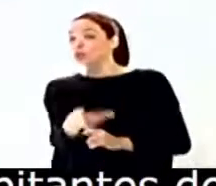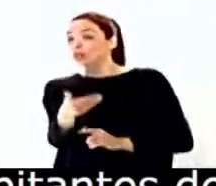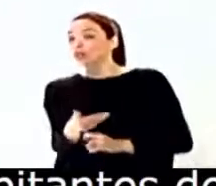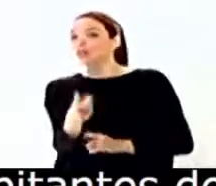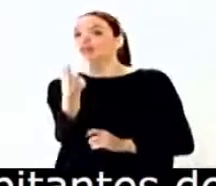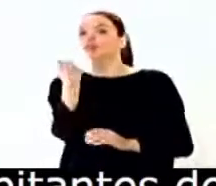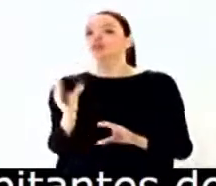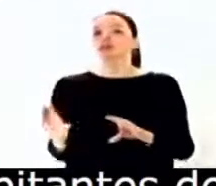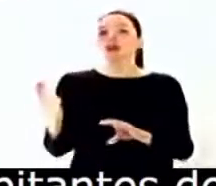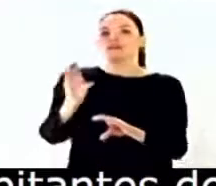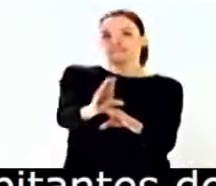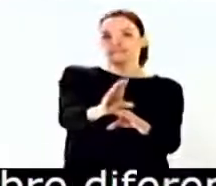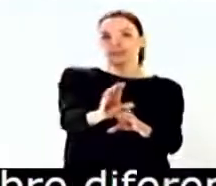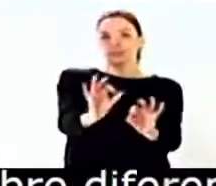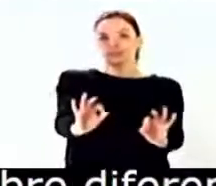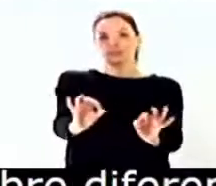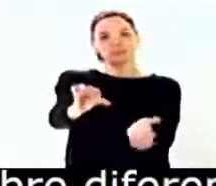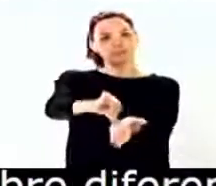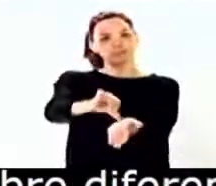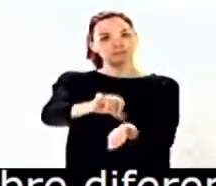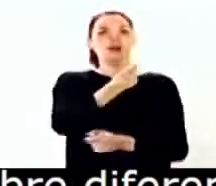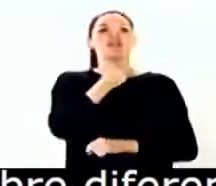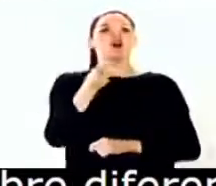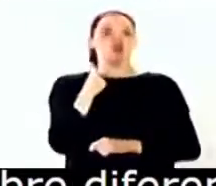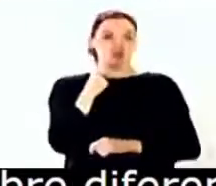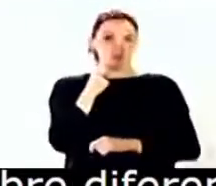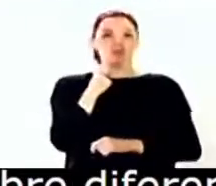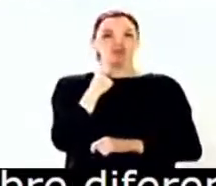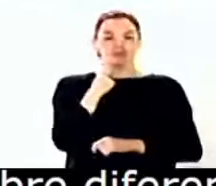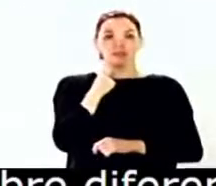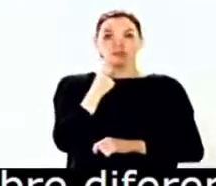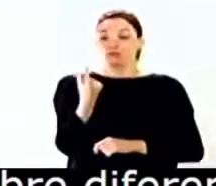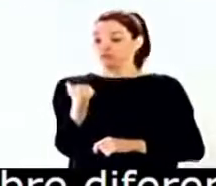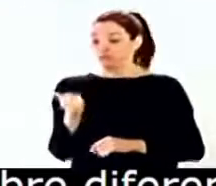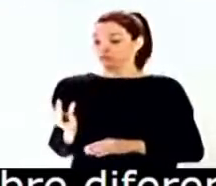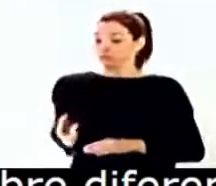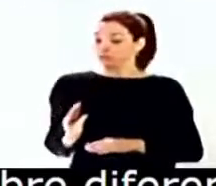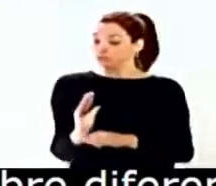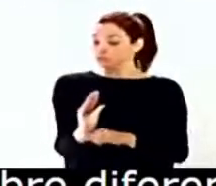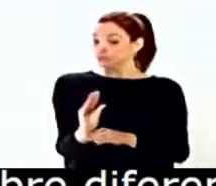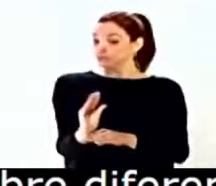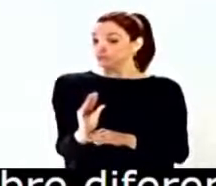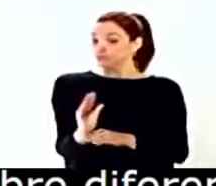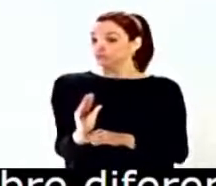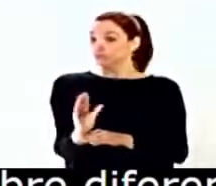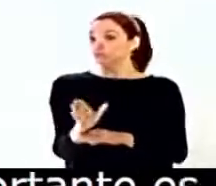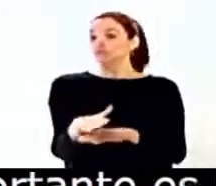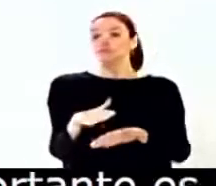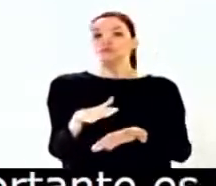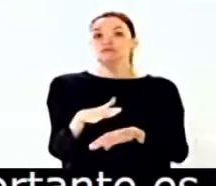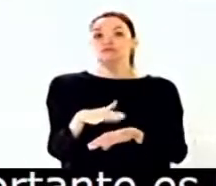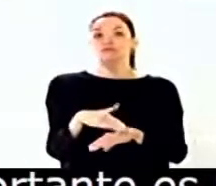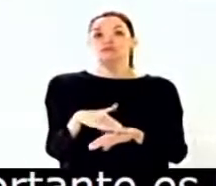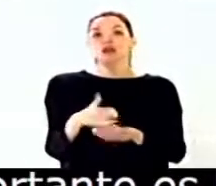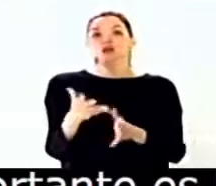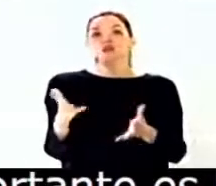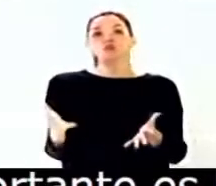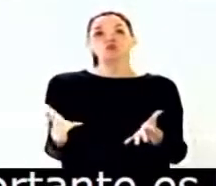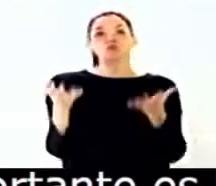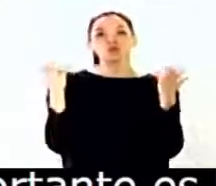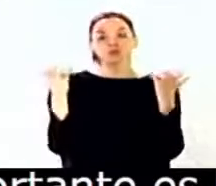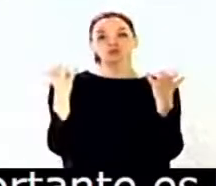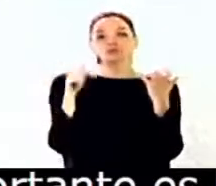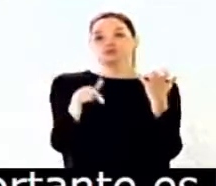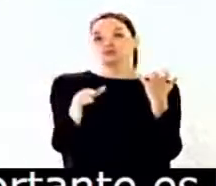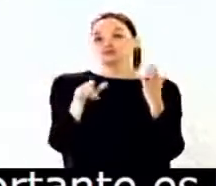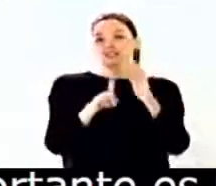inversión que se va a hacer en la ciudad de Badajoz, que esta inversión va a redundar en beneficio del